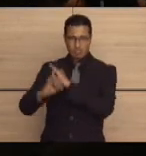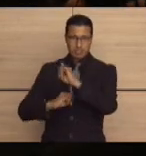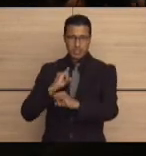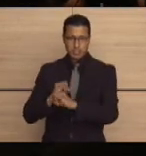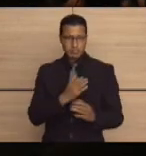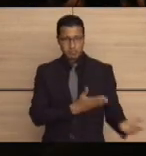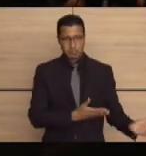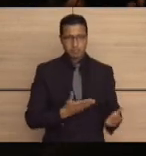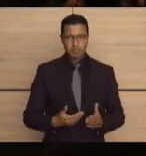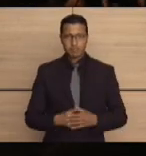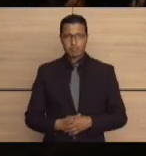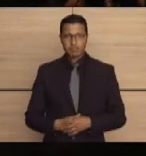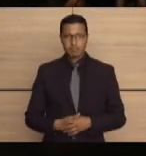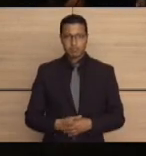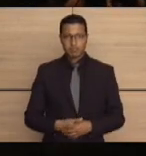Santiago.